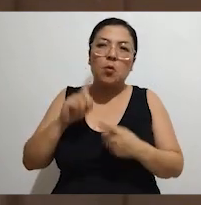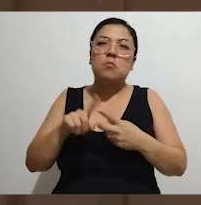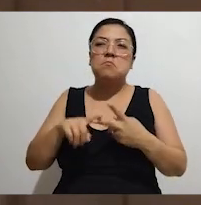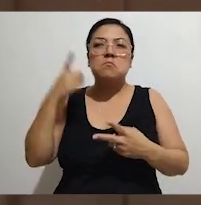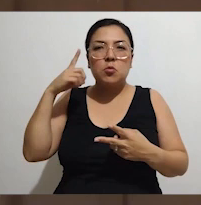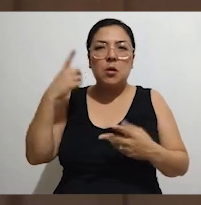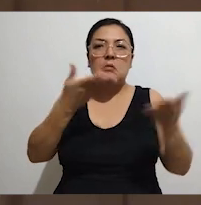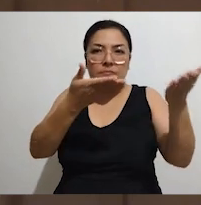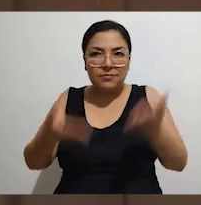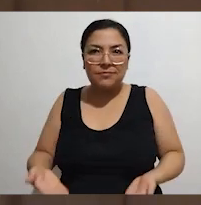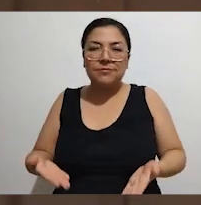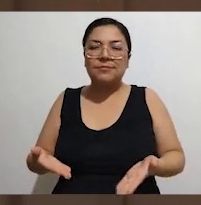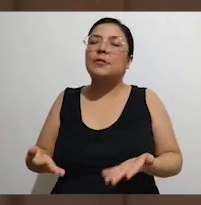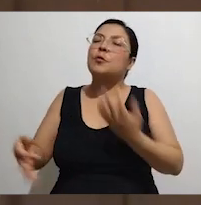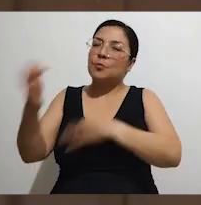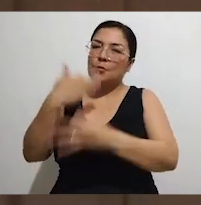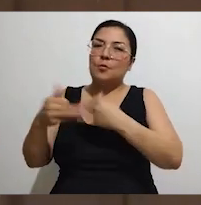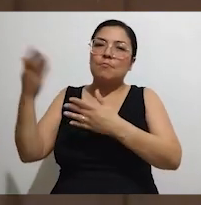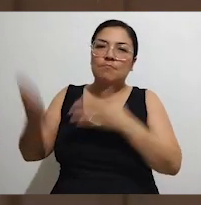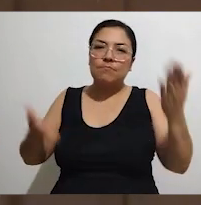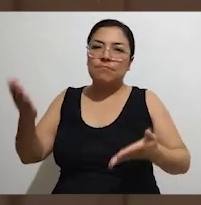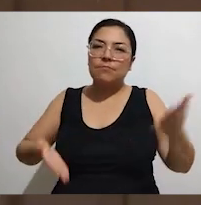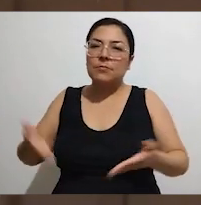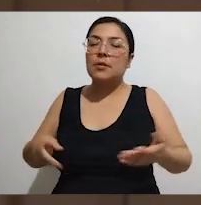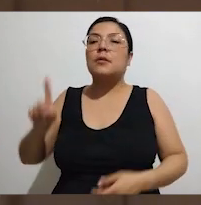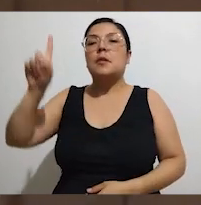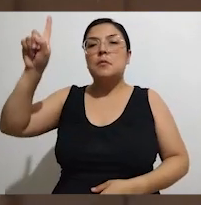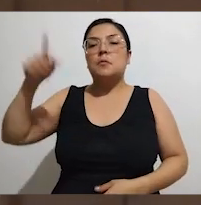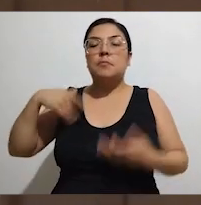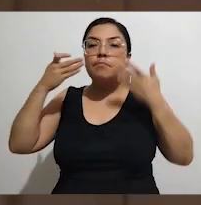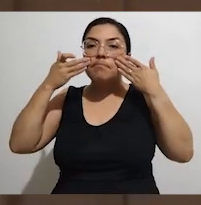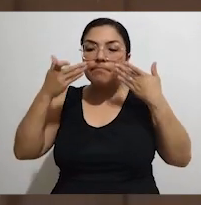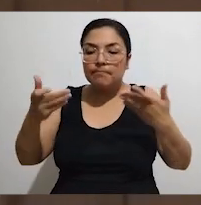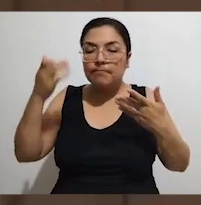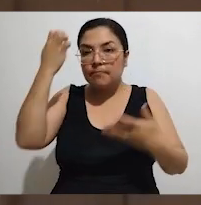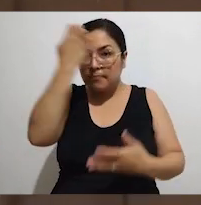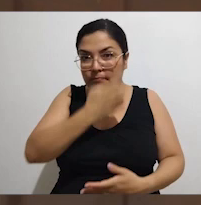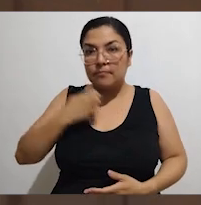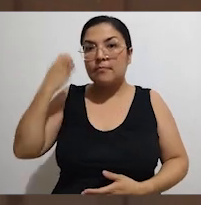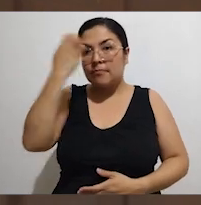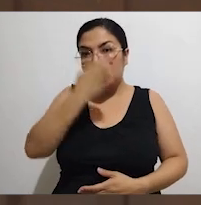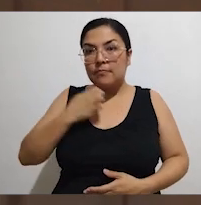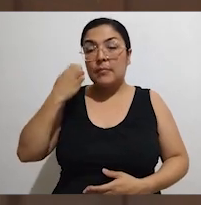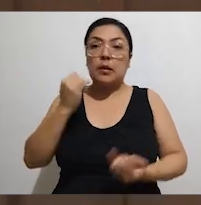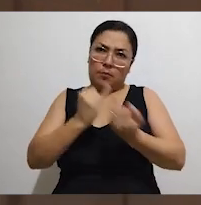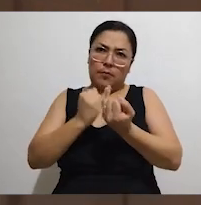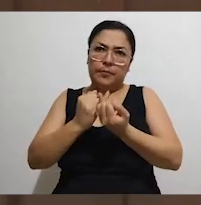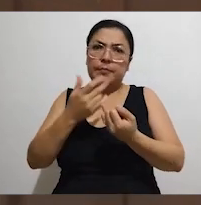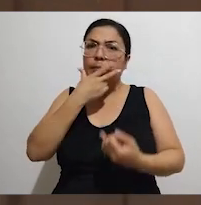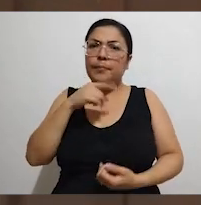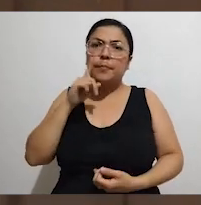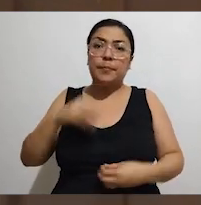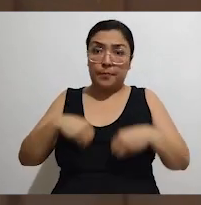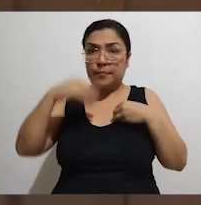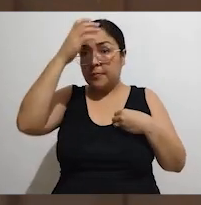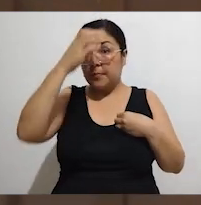Durango, pero todas en el mejor ánimo de poder participar junto con las y los coahuilenses que también fueron observadores en estas